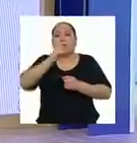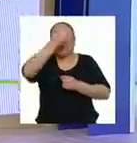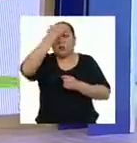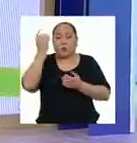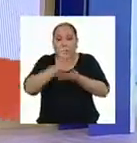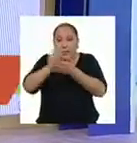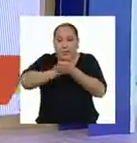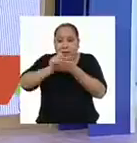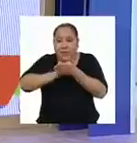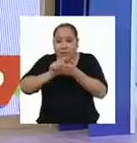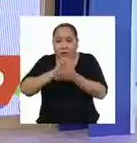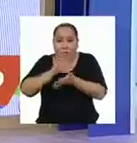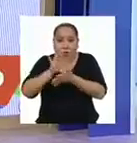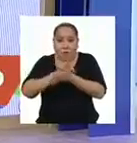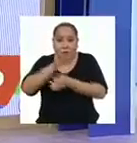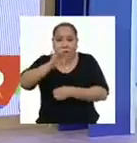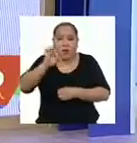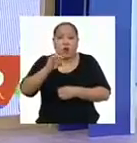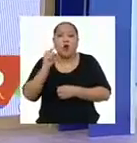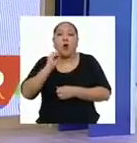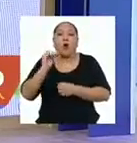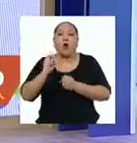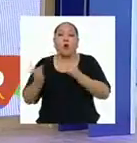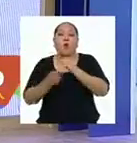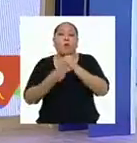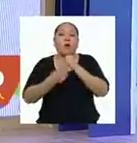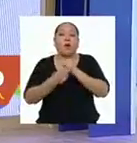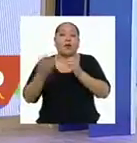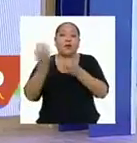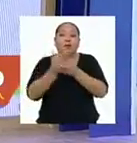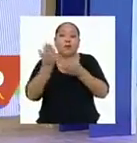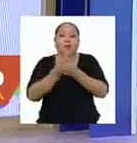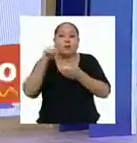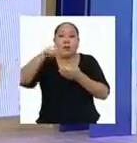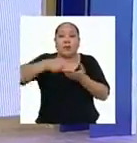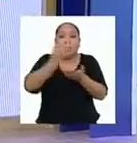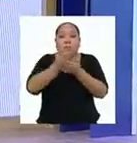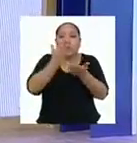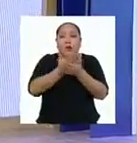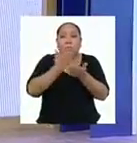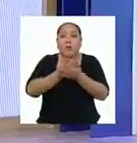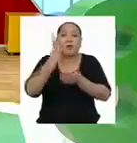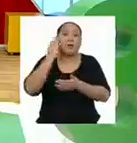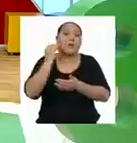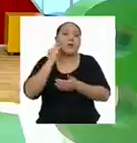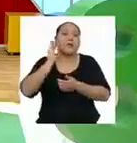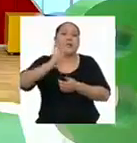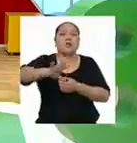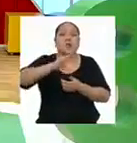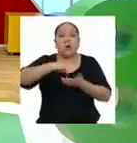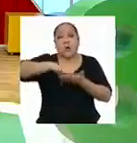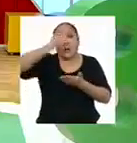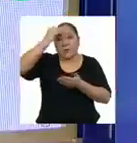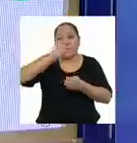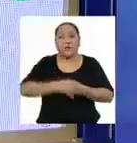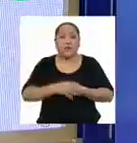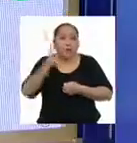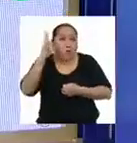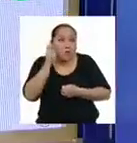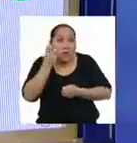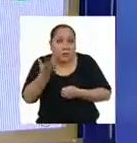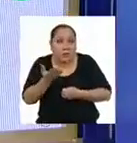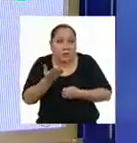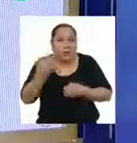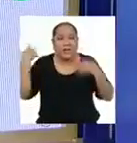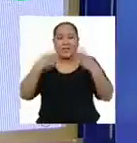reuso y guárdenlo en su portafolio, en el que están archivando las evidencias de sus aprendizajes. ¿Escuchan?